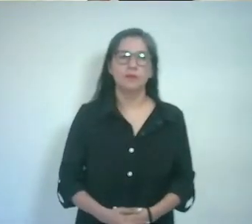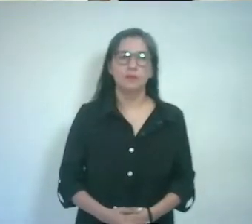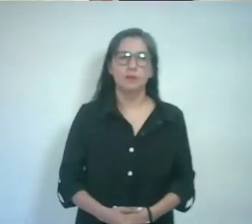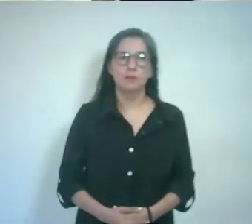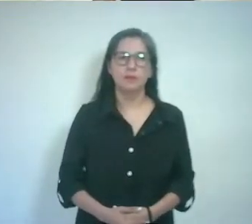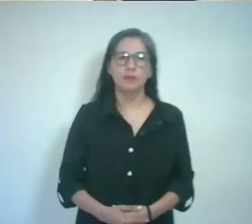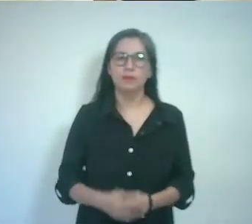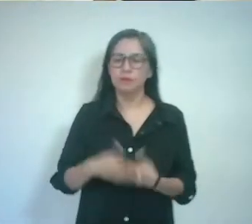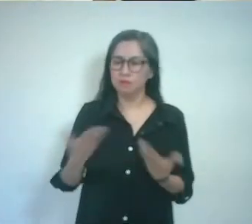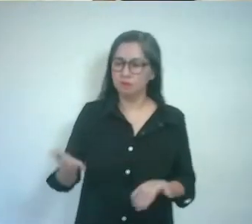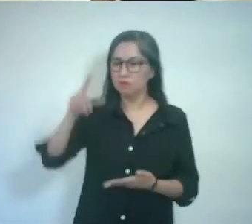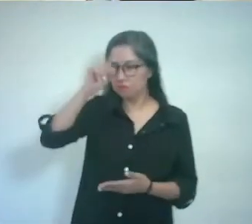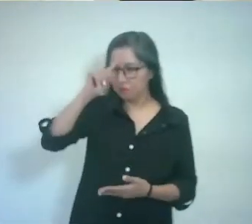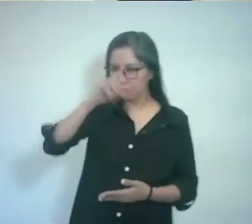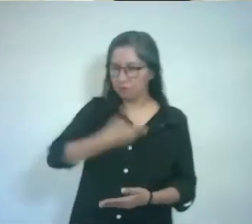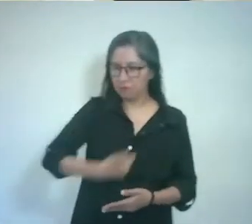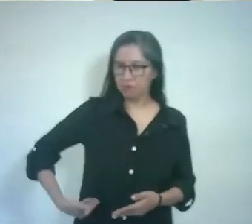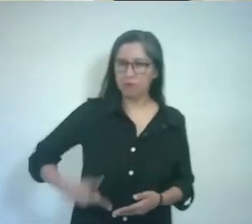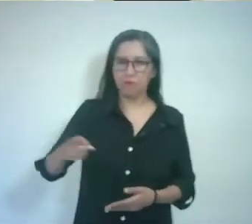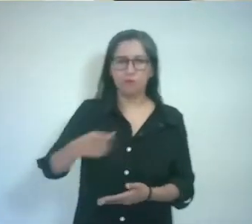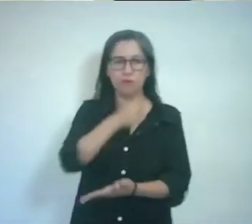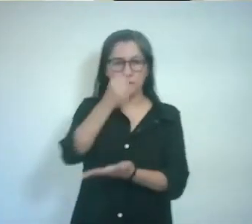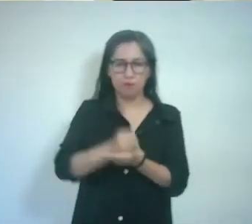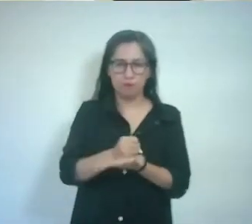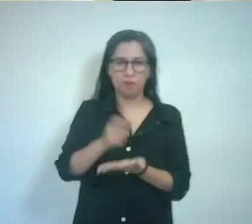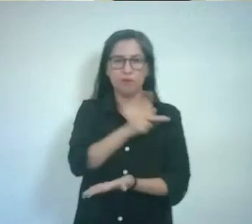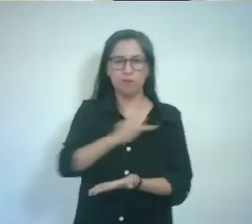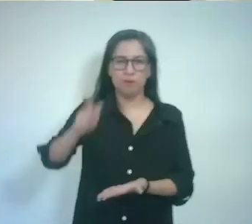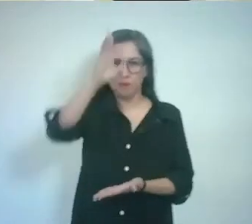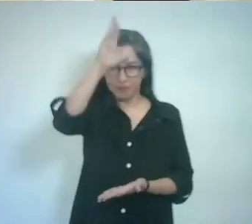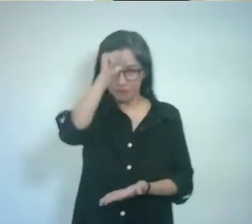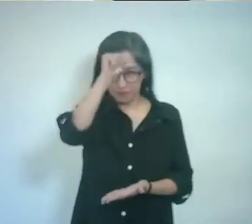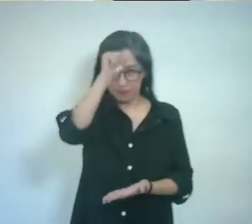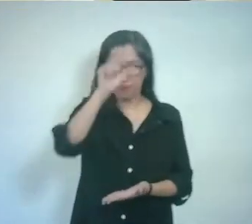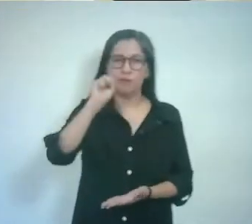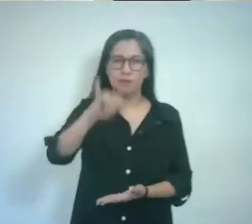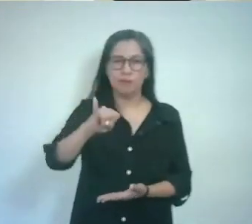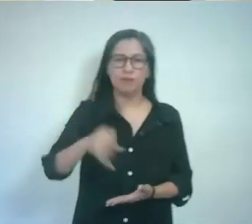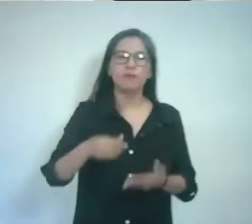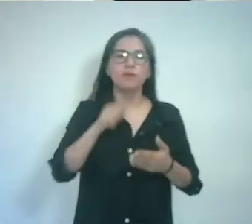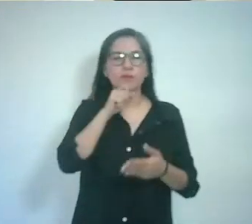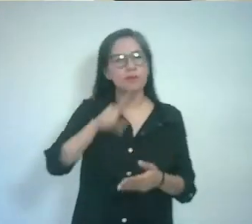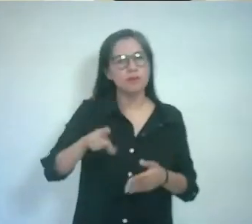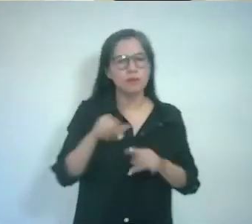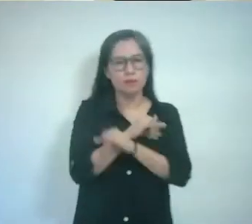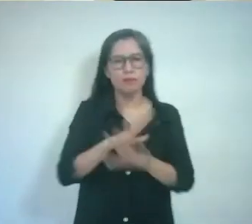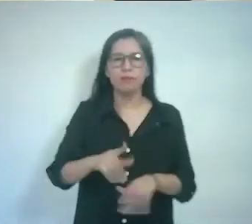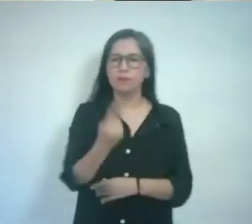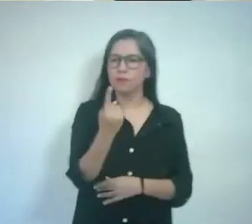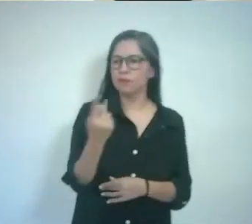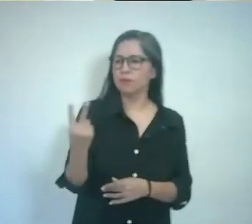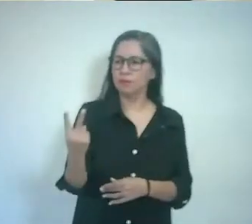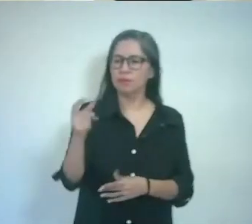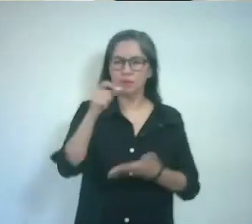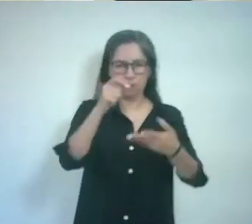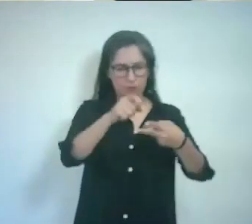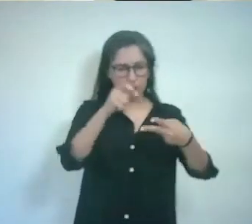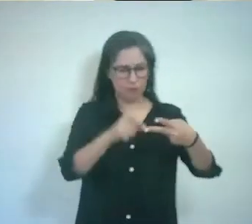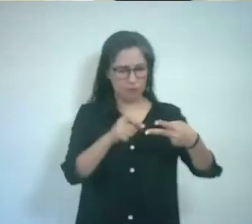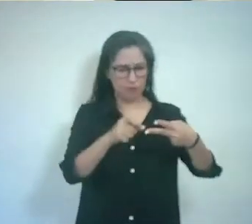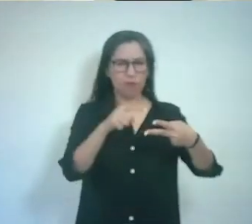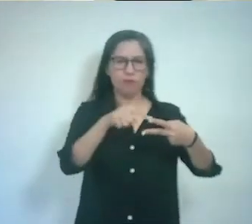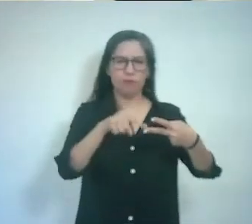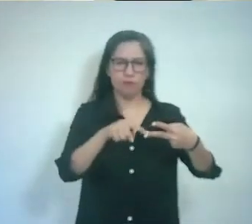Consejera presidenta, le informo que el orden del día ha sido aprobado por unanimidad de votos. Igualmente, le informo que los puntos 1 y 2 del citado documento